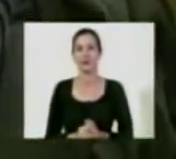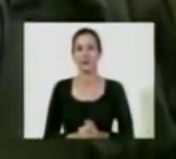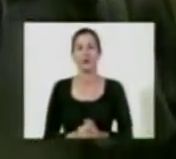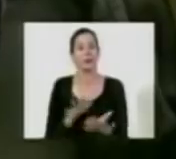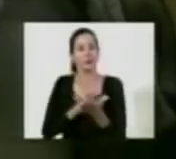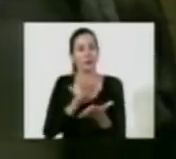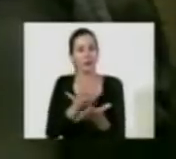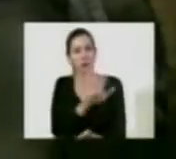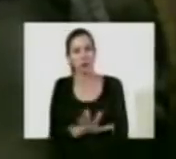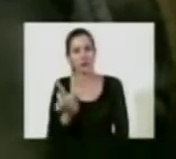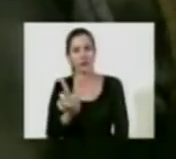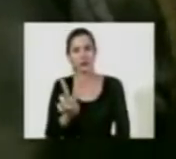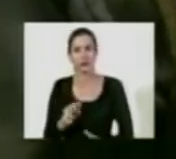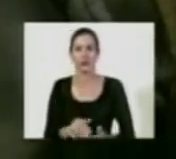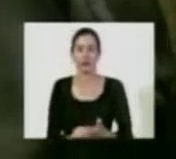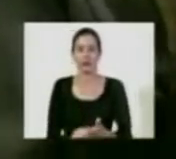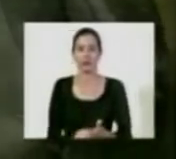Venezuela